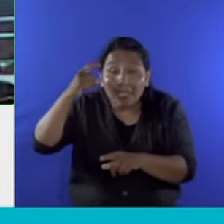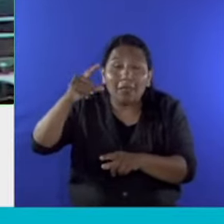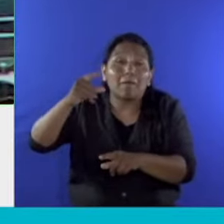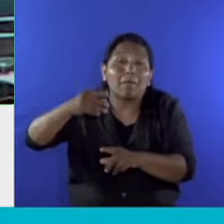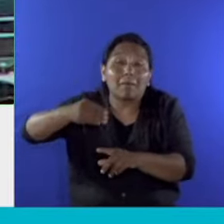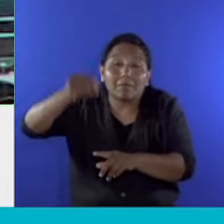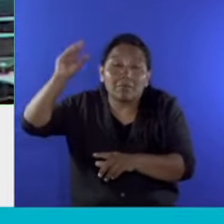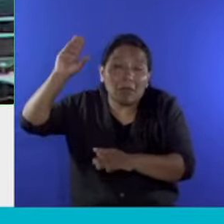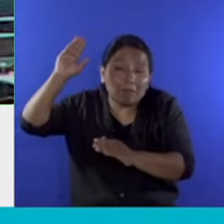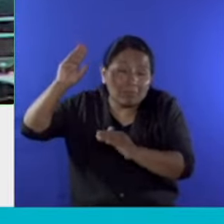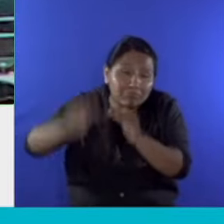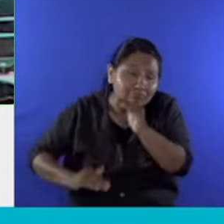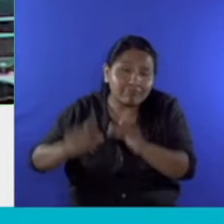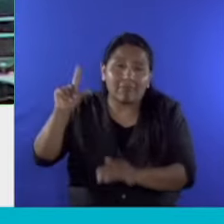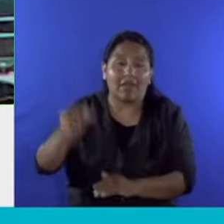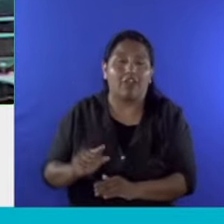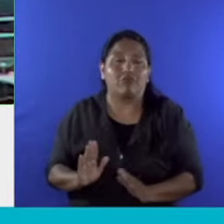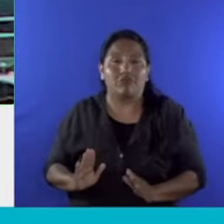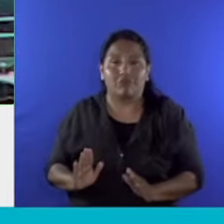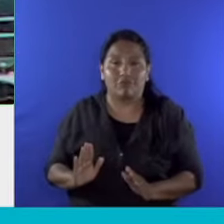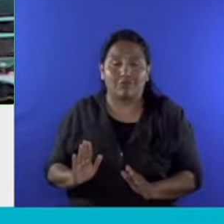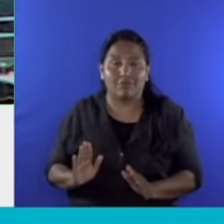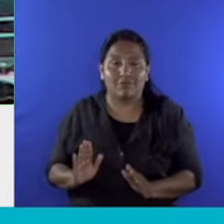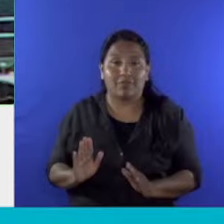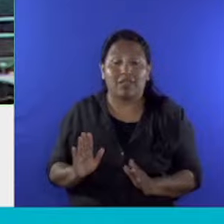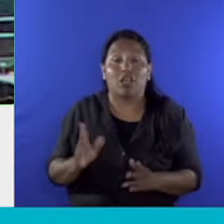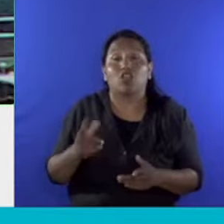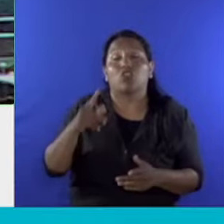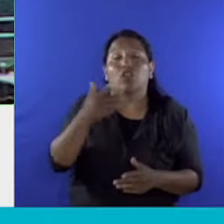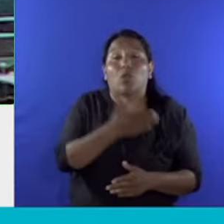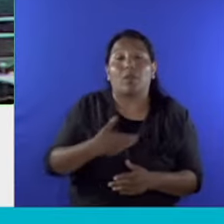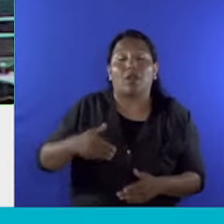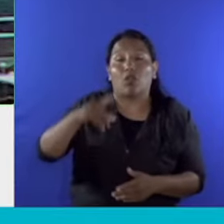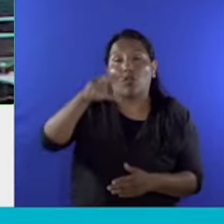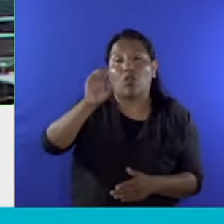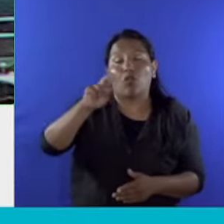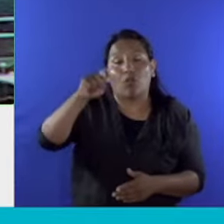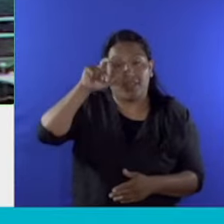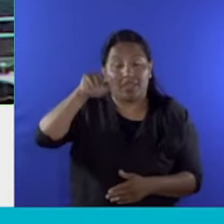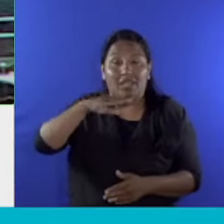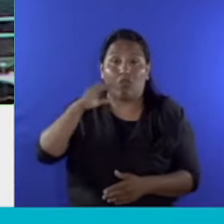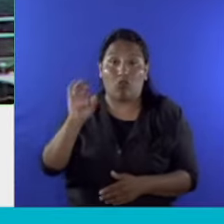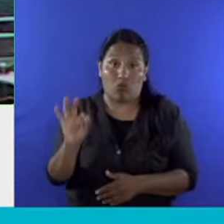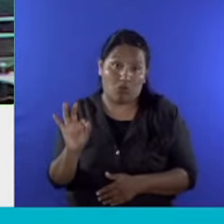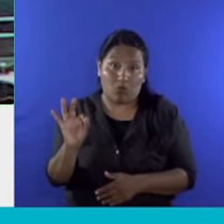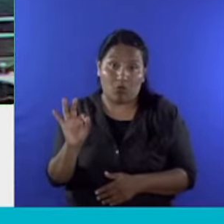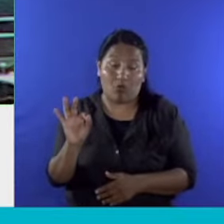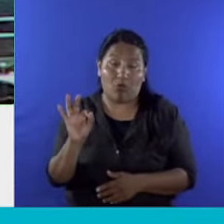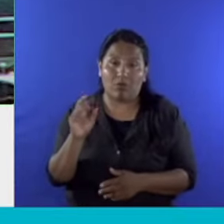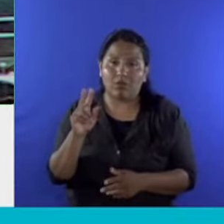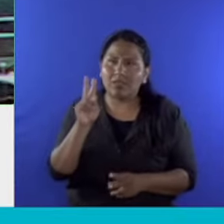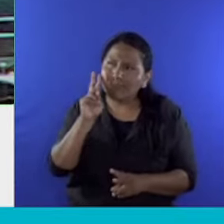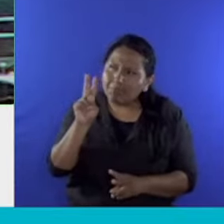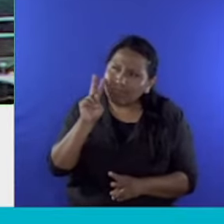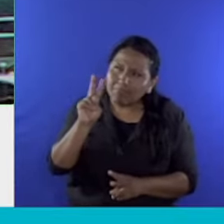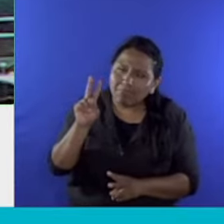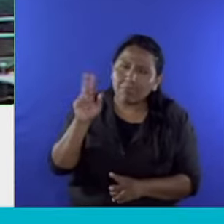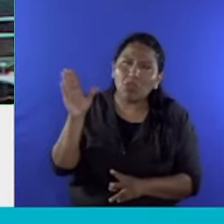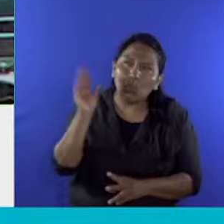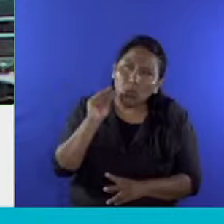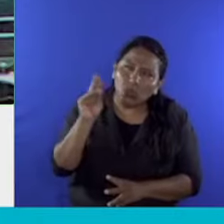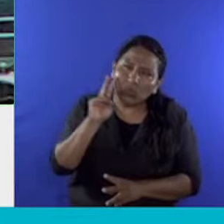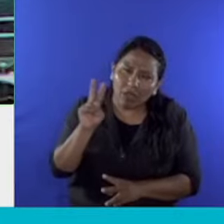barato que los de la Argentina. Entonces el gobernador Cornejo, que hasta donde lo he visualizado y lo vengo